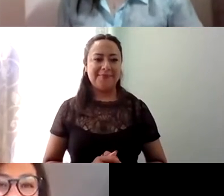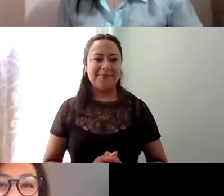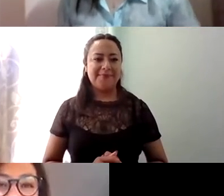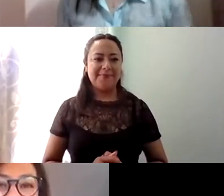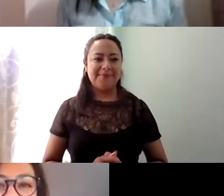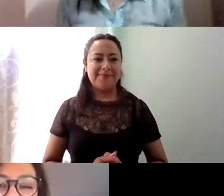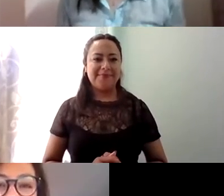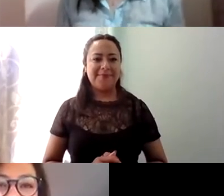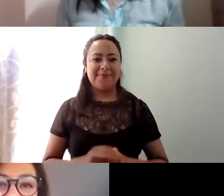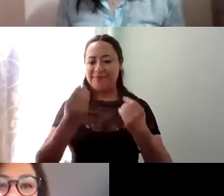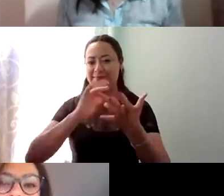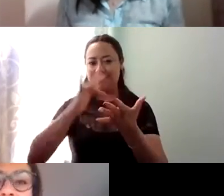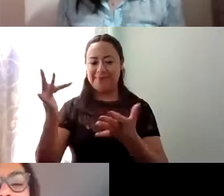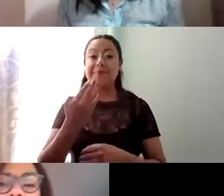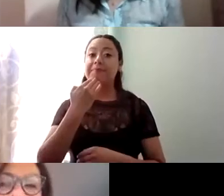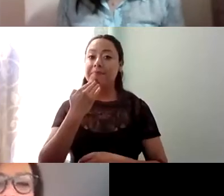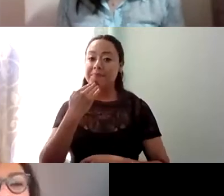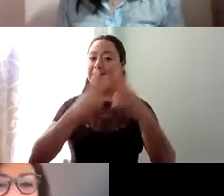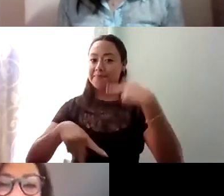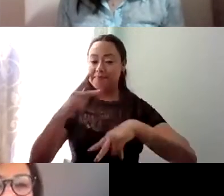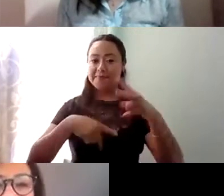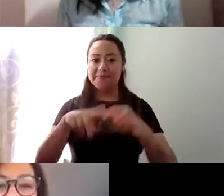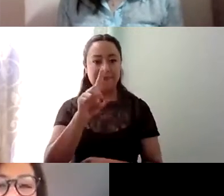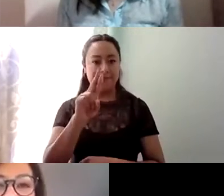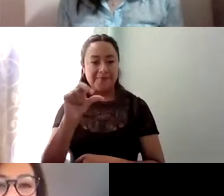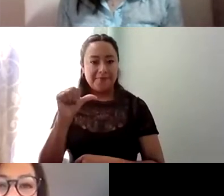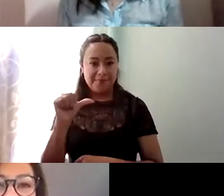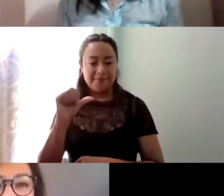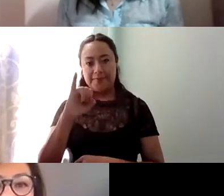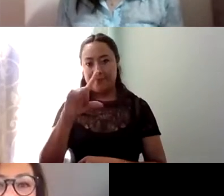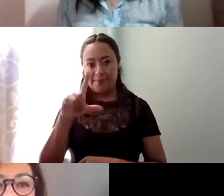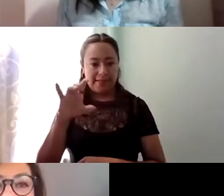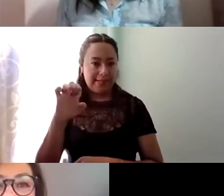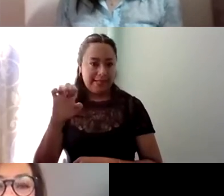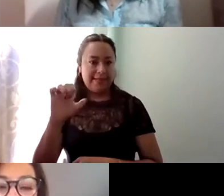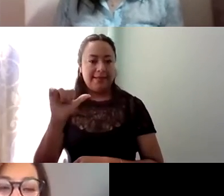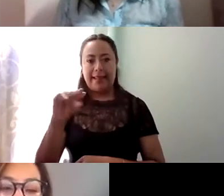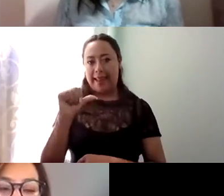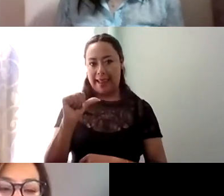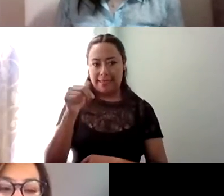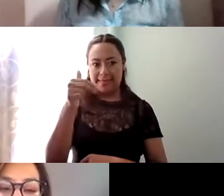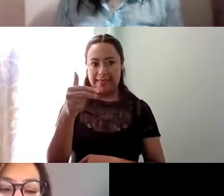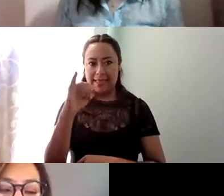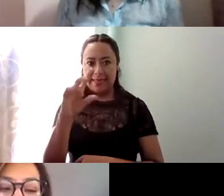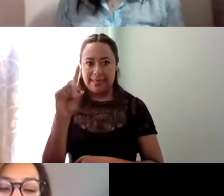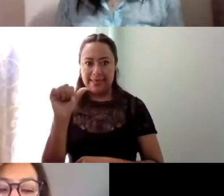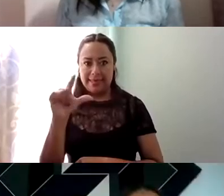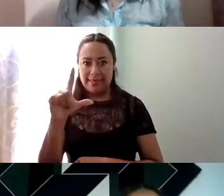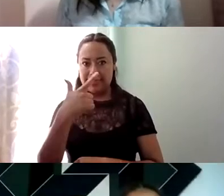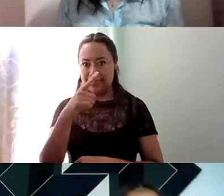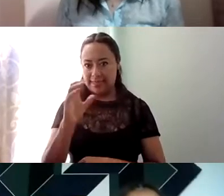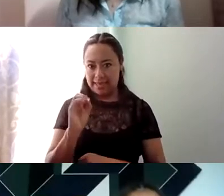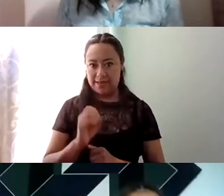Muchas gracias. Bienvenida, doctora Ileana Hidalgo Rioja. Entre